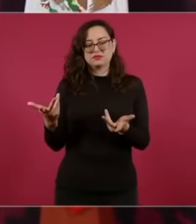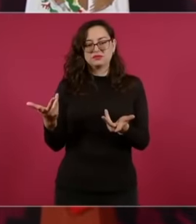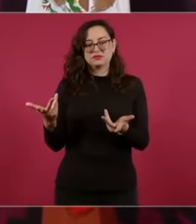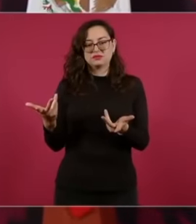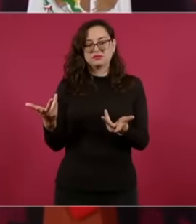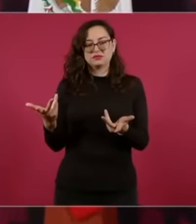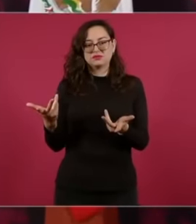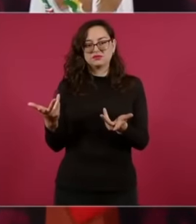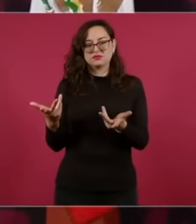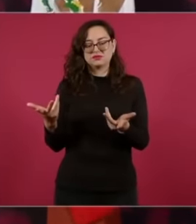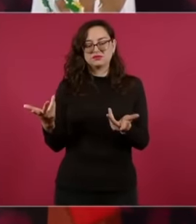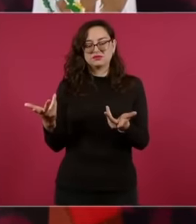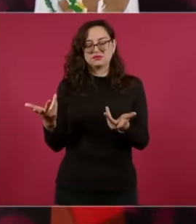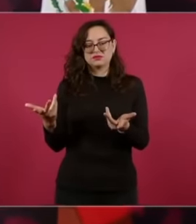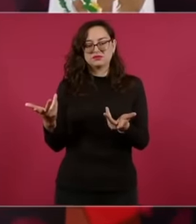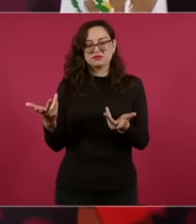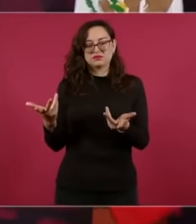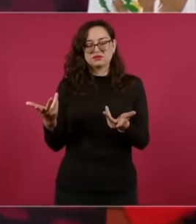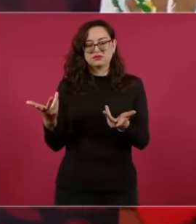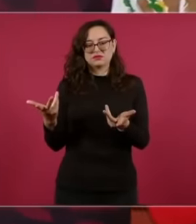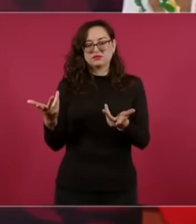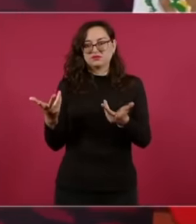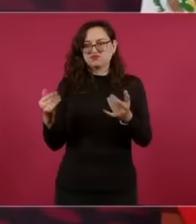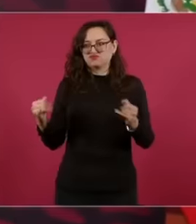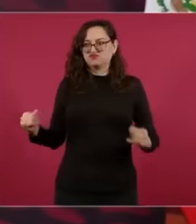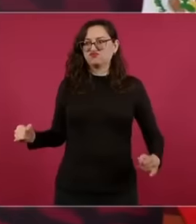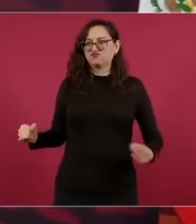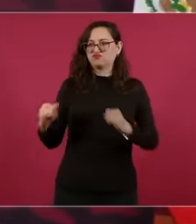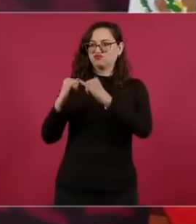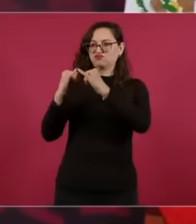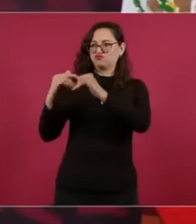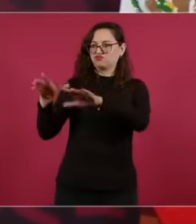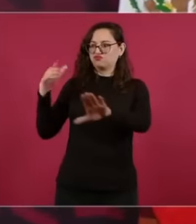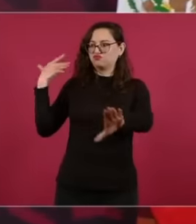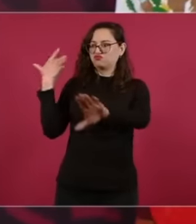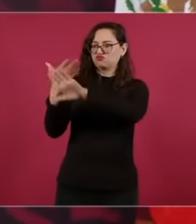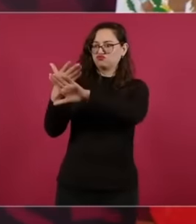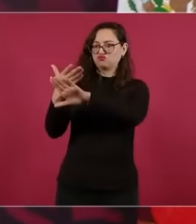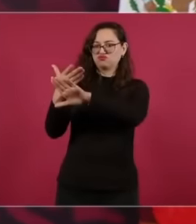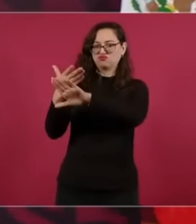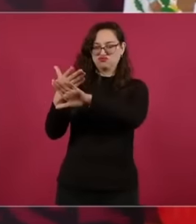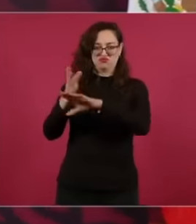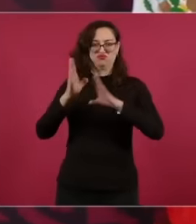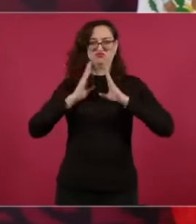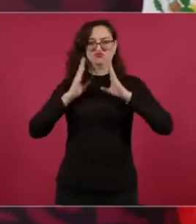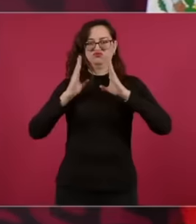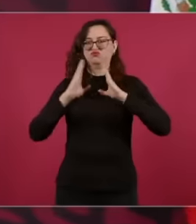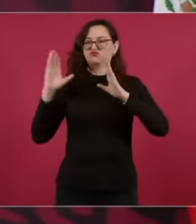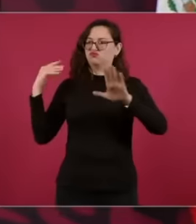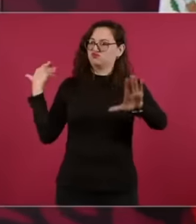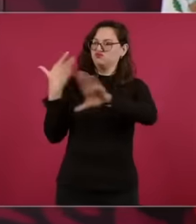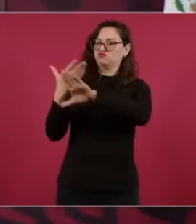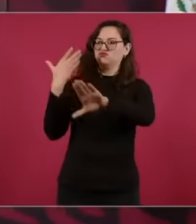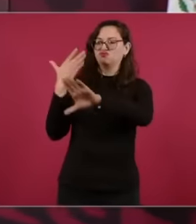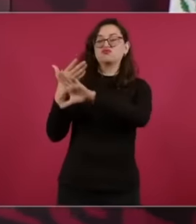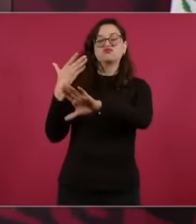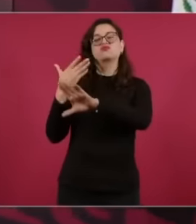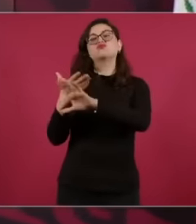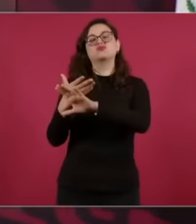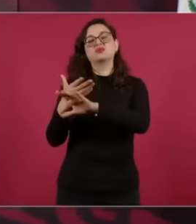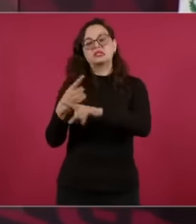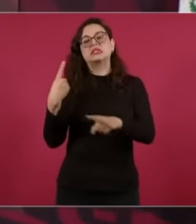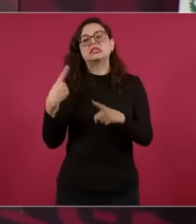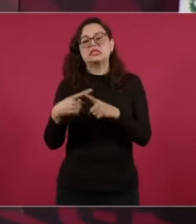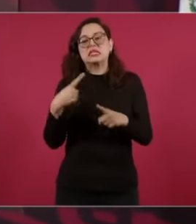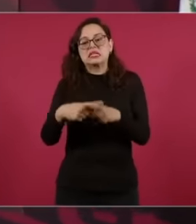a una institución que es importante para el Estado mexicano como el Ejército? ¿A quién le conviene?